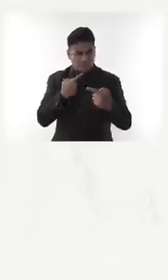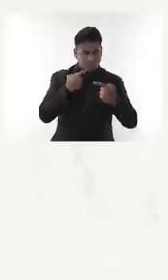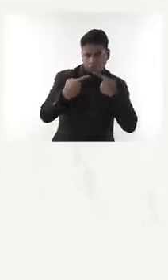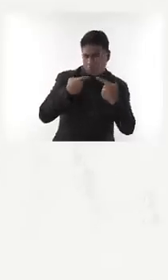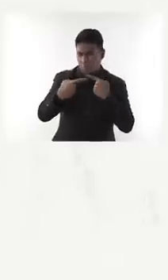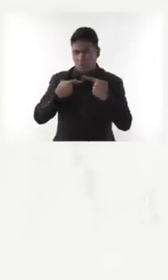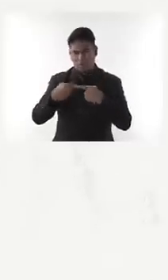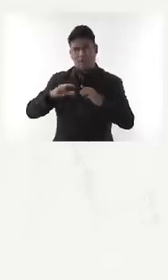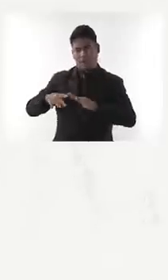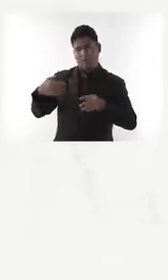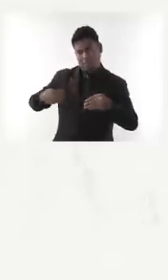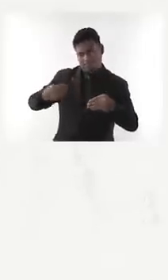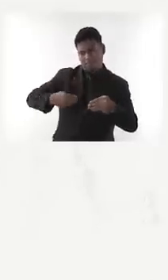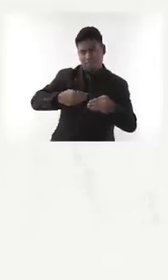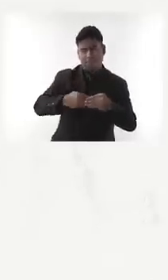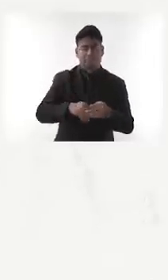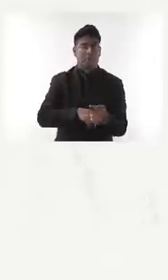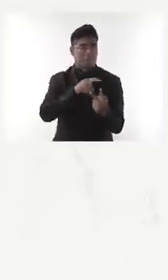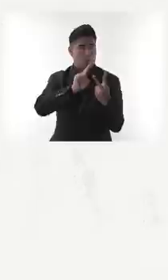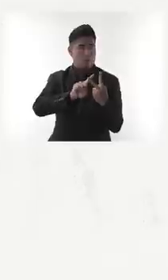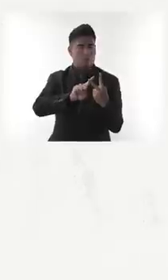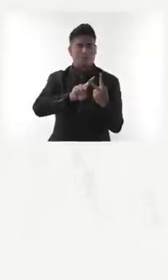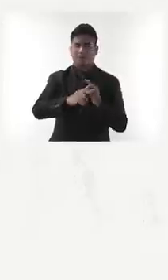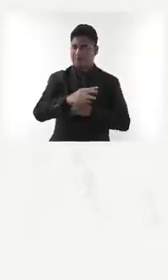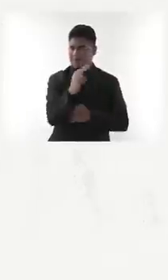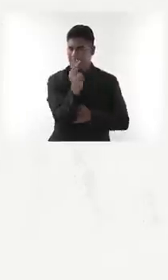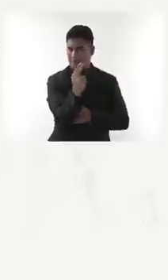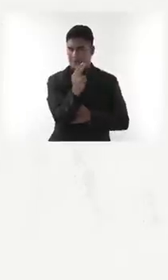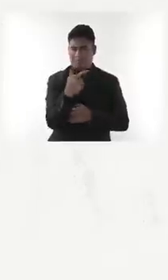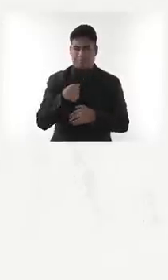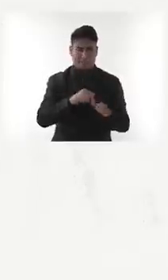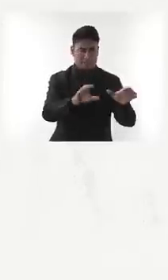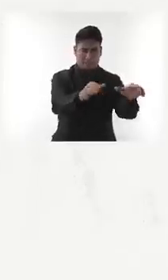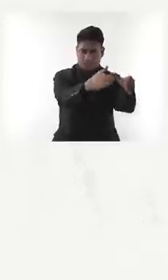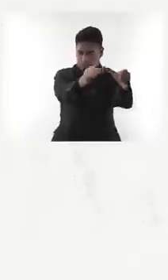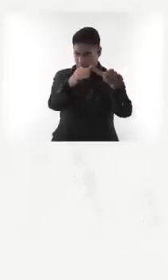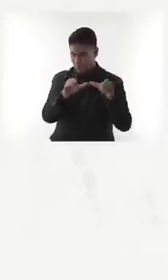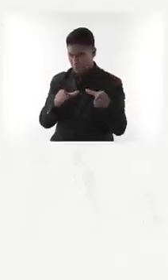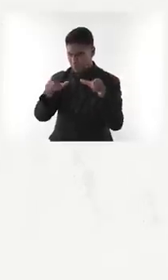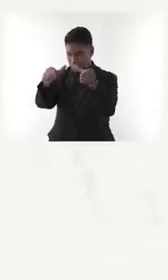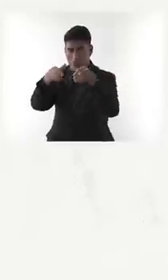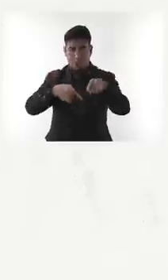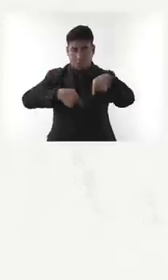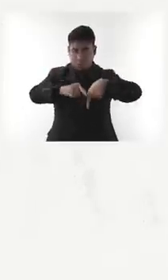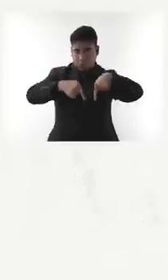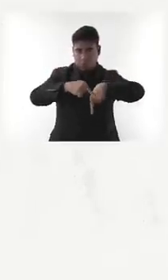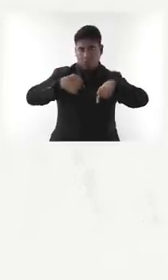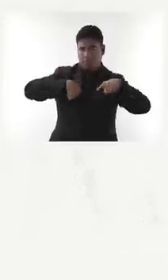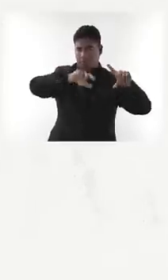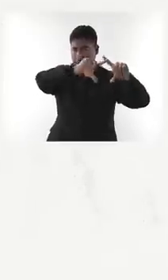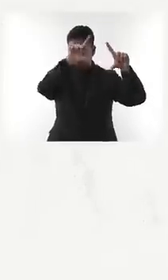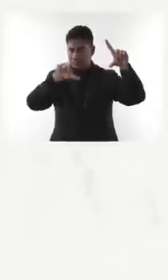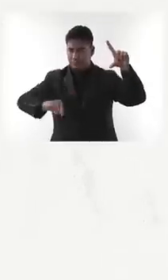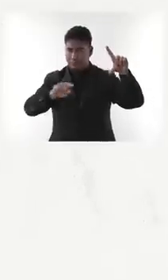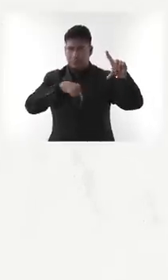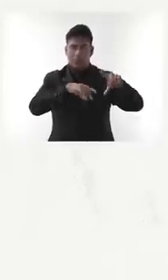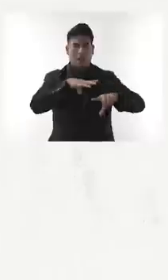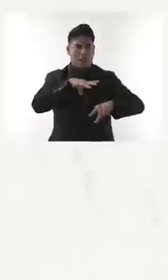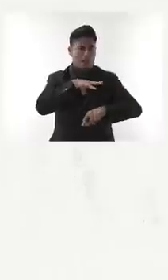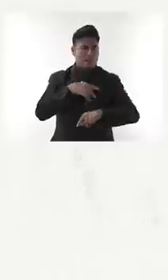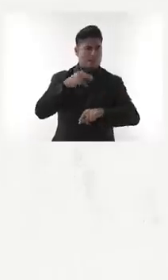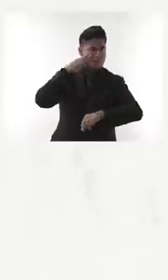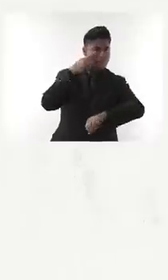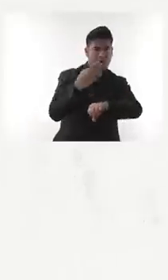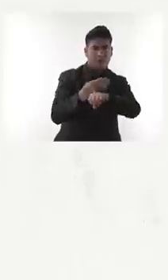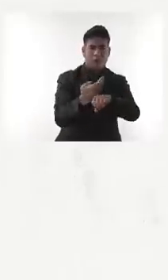Punto número dos, se crea la Dirección Ejecutiva de Selecciones Nacionales, la responsabilidad del proyecto deportivo